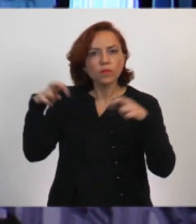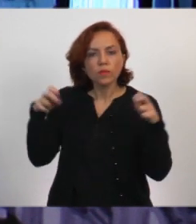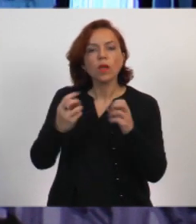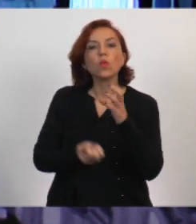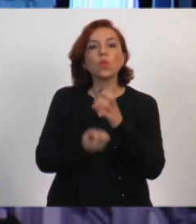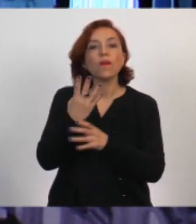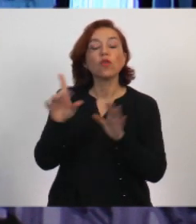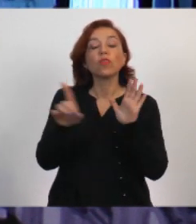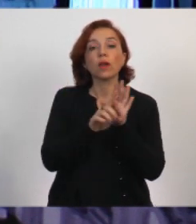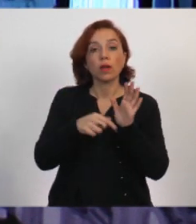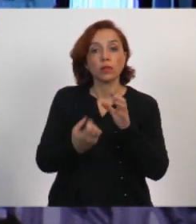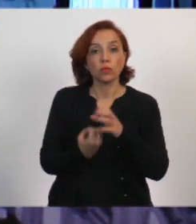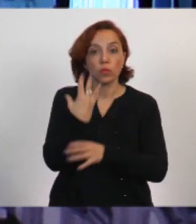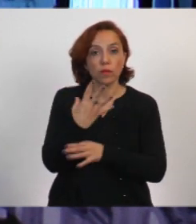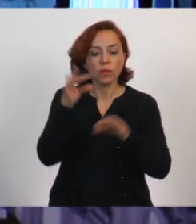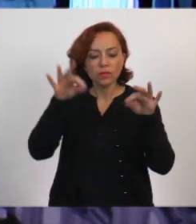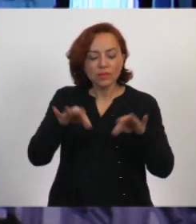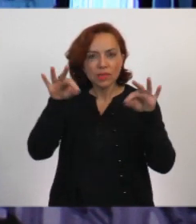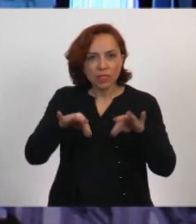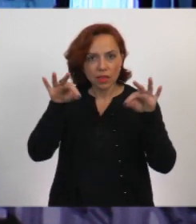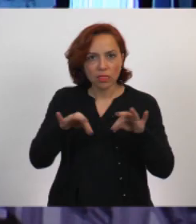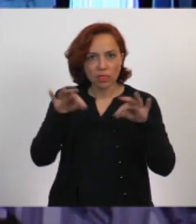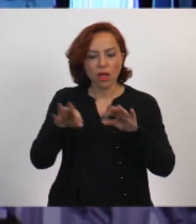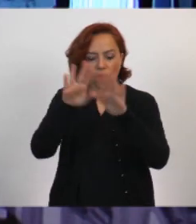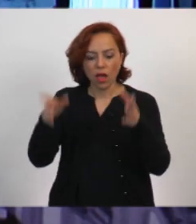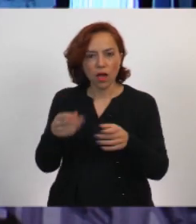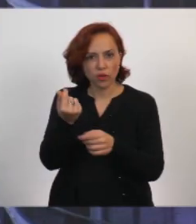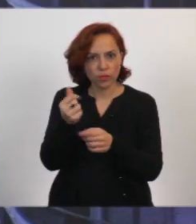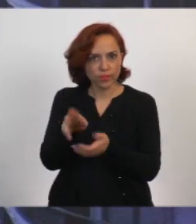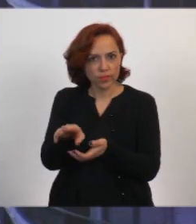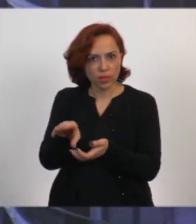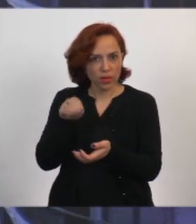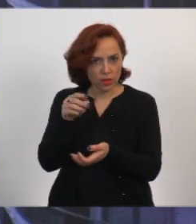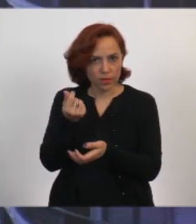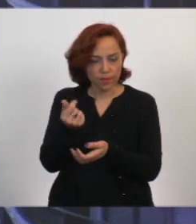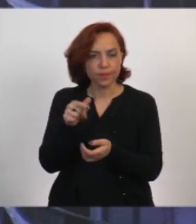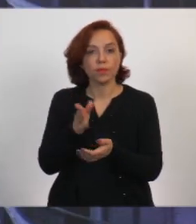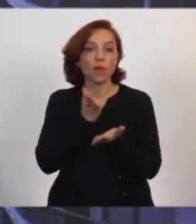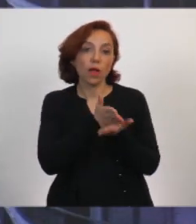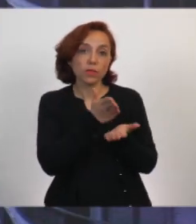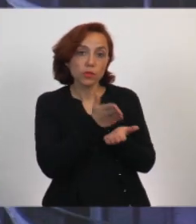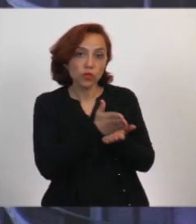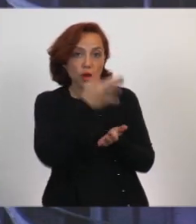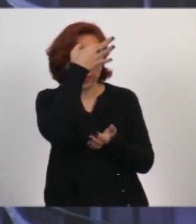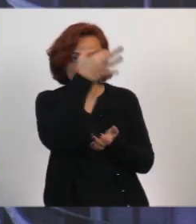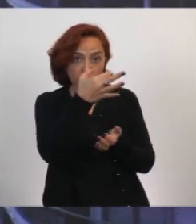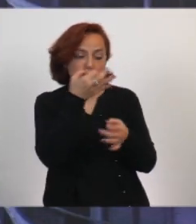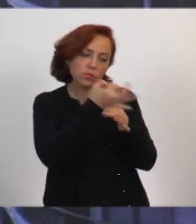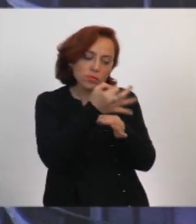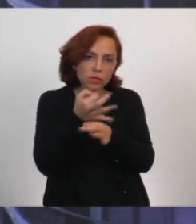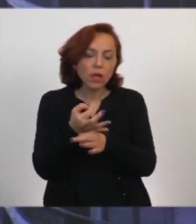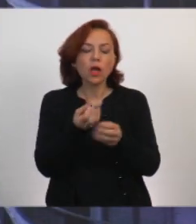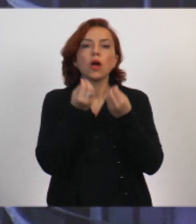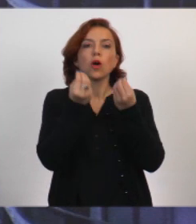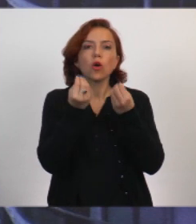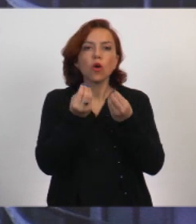del nuevo decreto que regula el sistema de entintado en cajeros automáticos. Asesorar técnicamente para la aprobación de los sistemas de